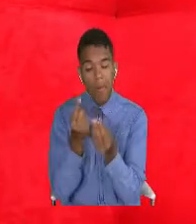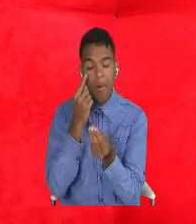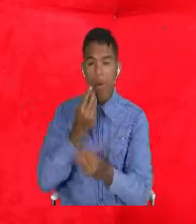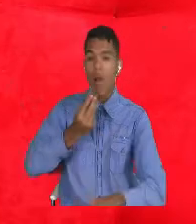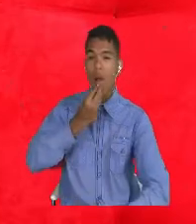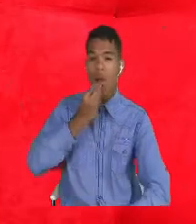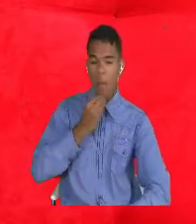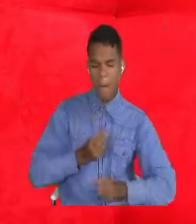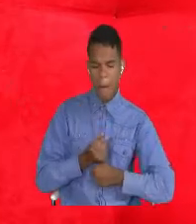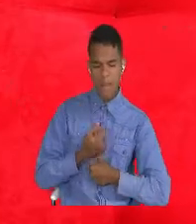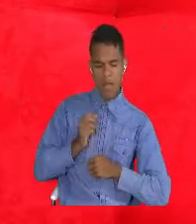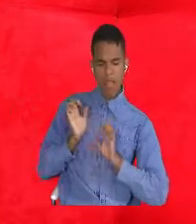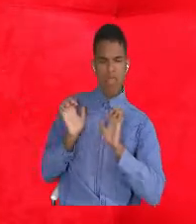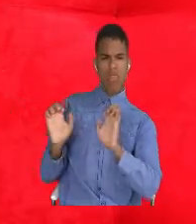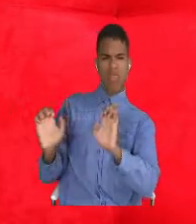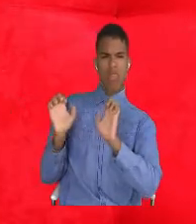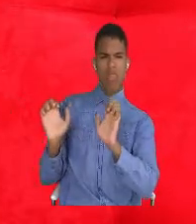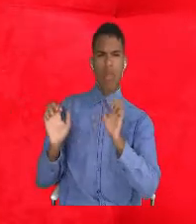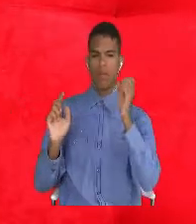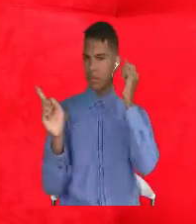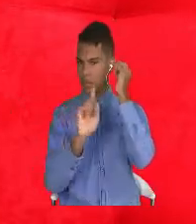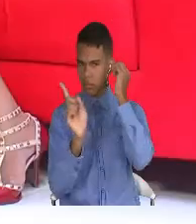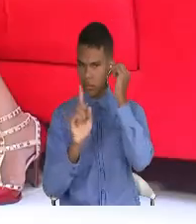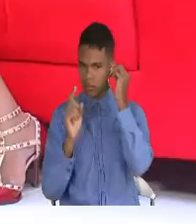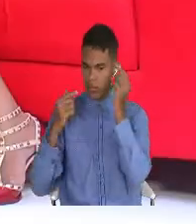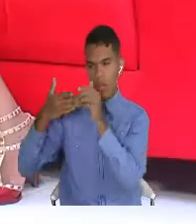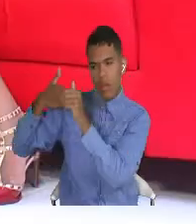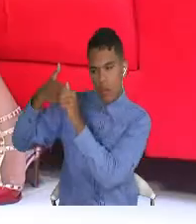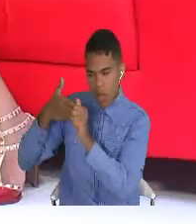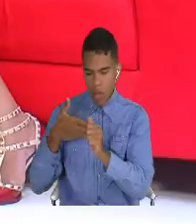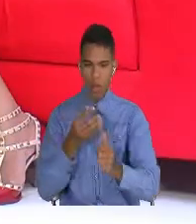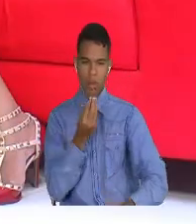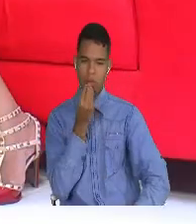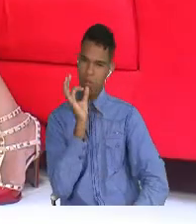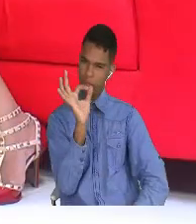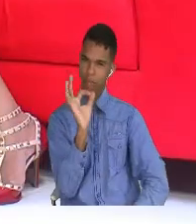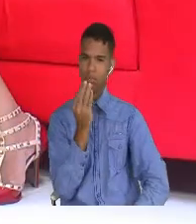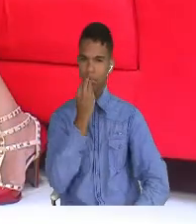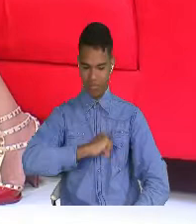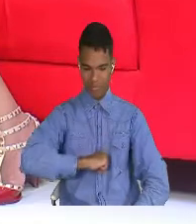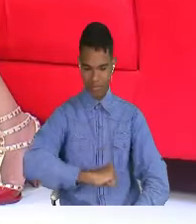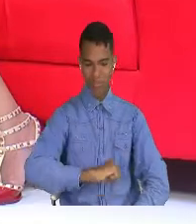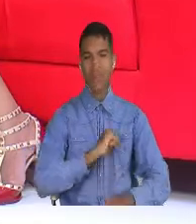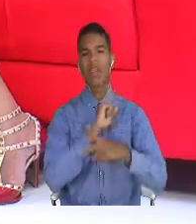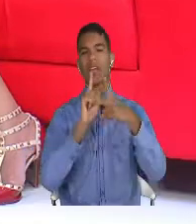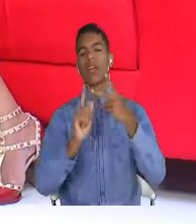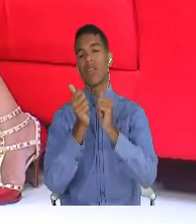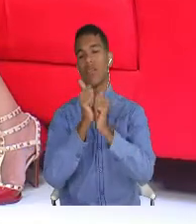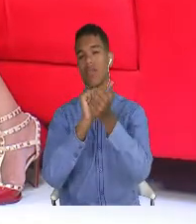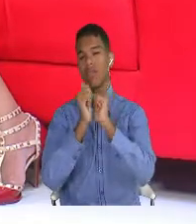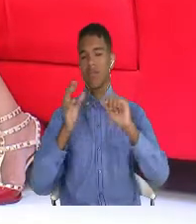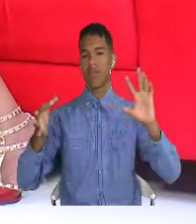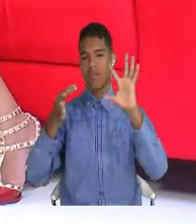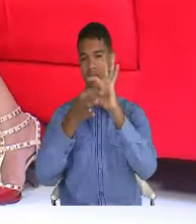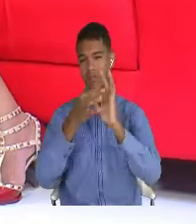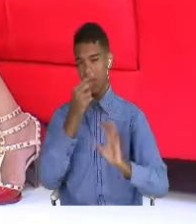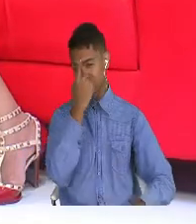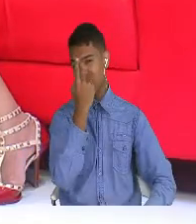vaya y haga una buena guía de alimentación y basado en el ejercicio. Eso es un complemento muy importante. para nosotros realmente eso de dieta ya está